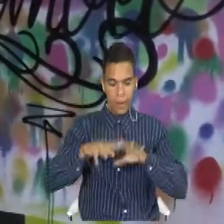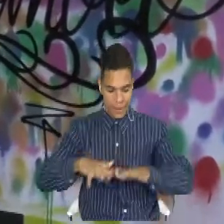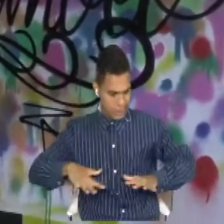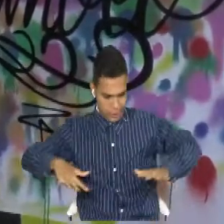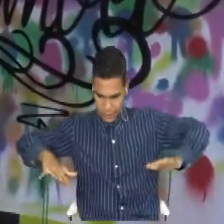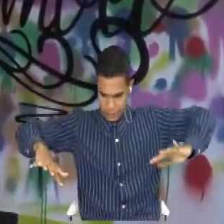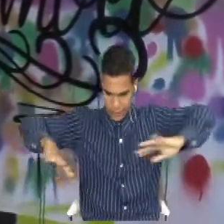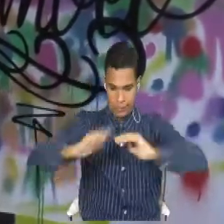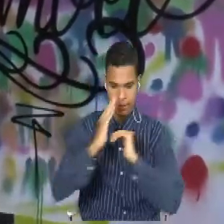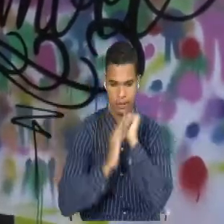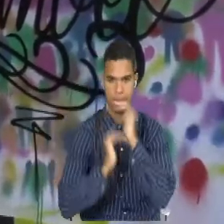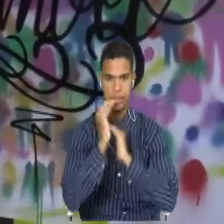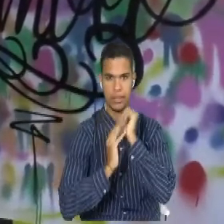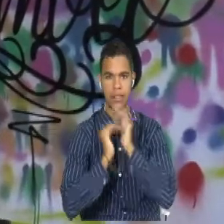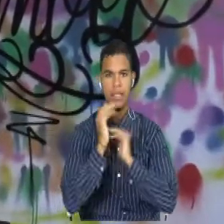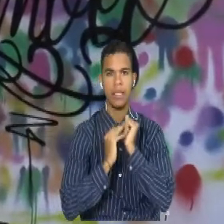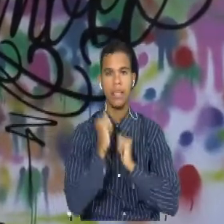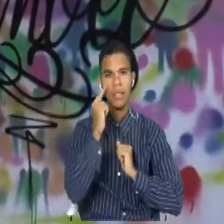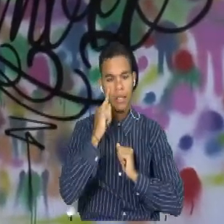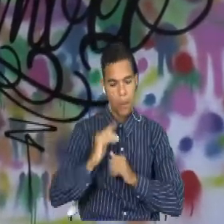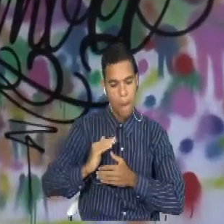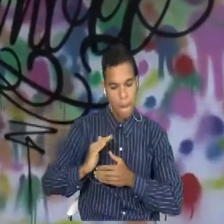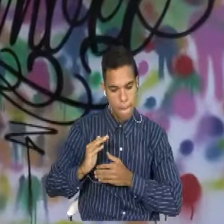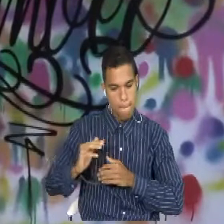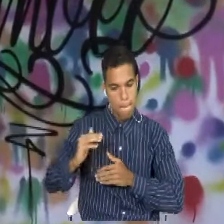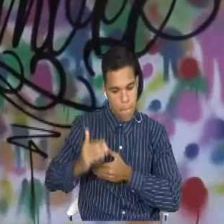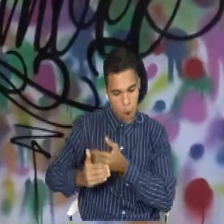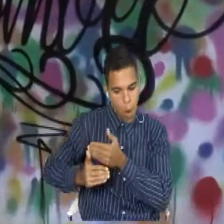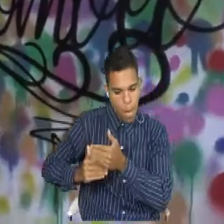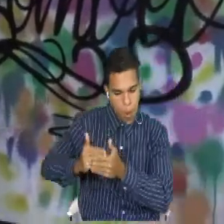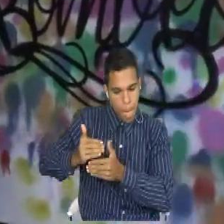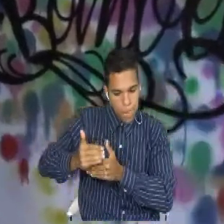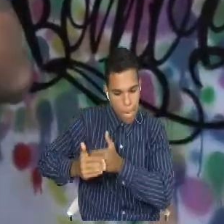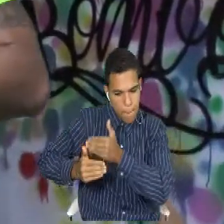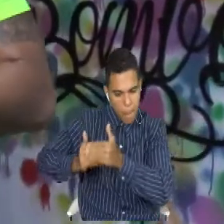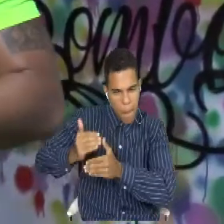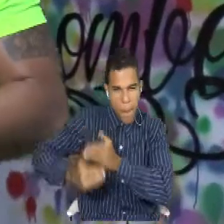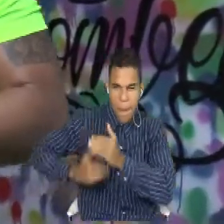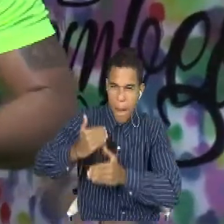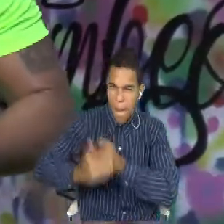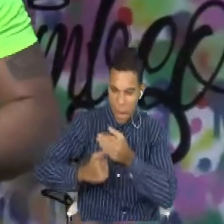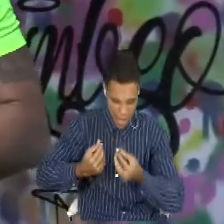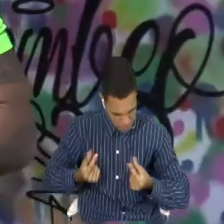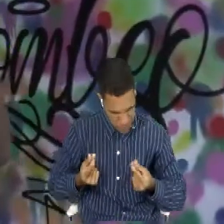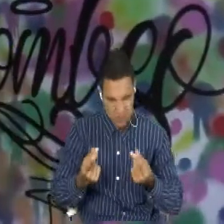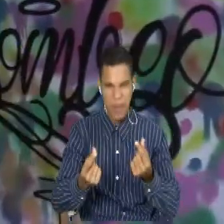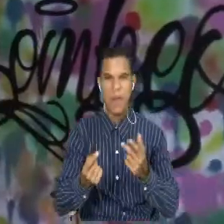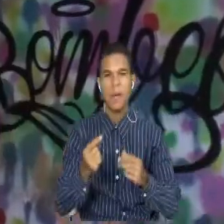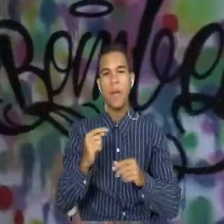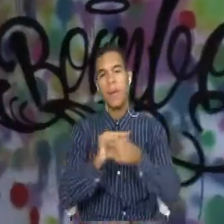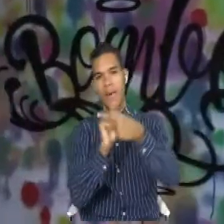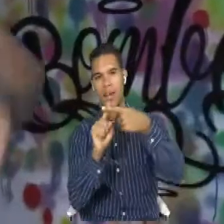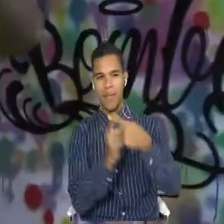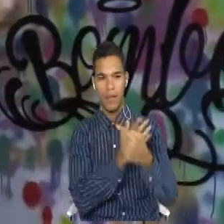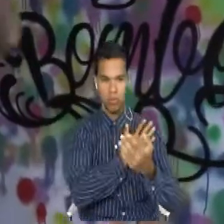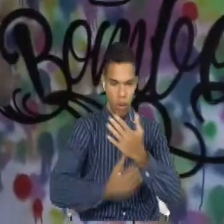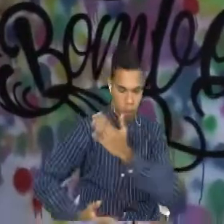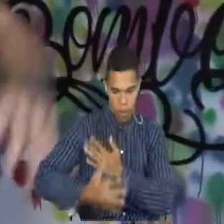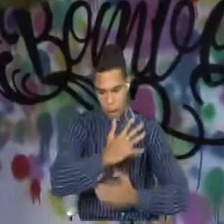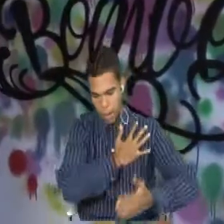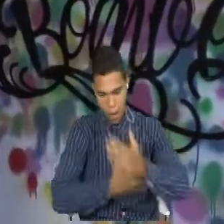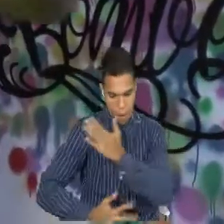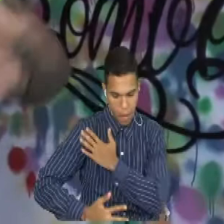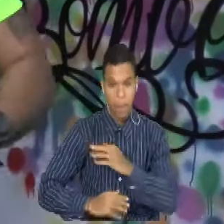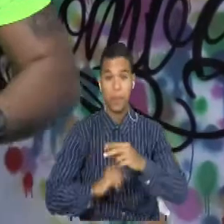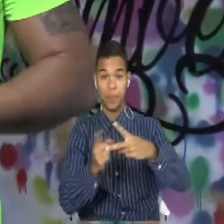Y arrancamos primero de menos a más. Entonces, como les dije, arrancamos primero con trabajo de core, que fue tocándose los hombros. Y después empezamos a subir la